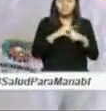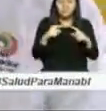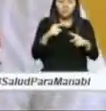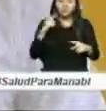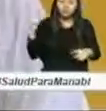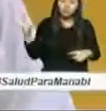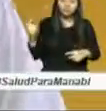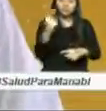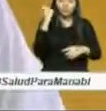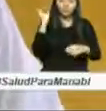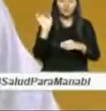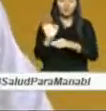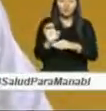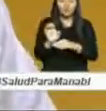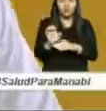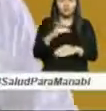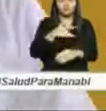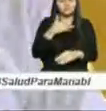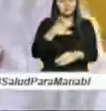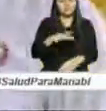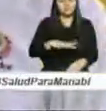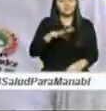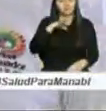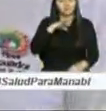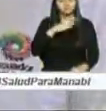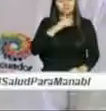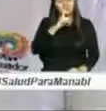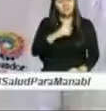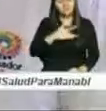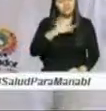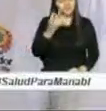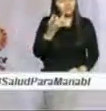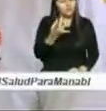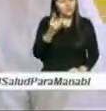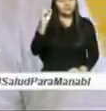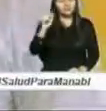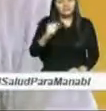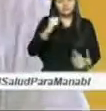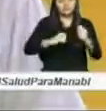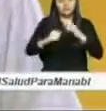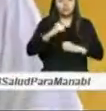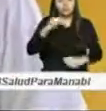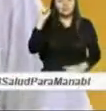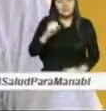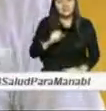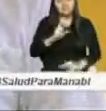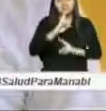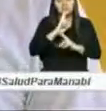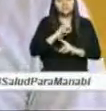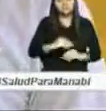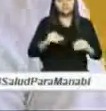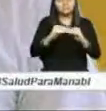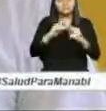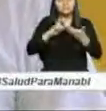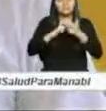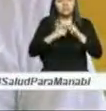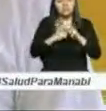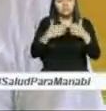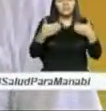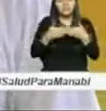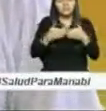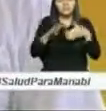país puede sentirse orgulloso dentro del dolor por la respuesta inmediata que dieron nuestros